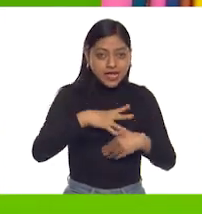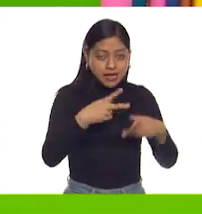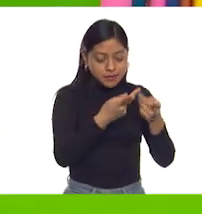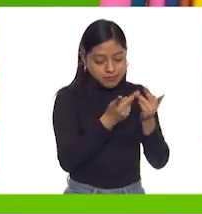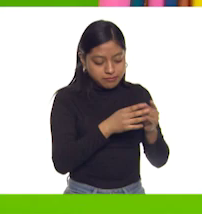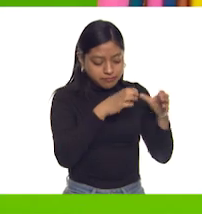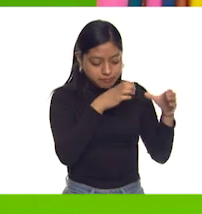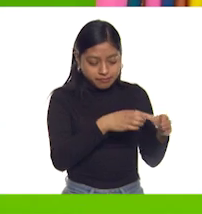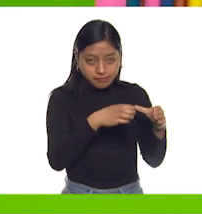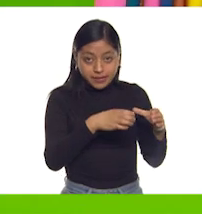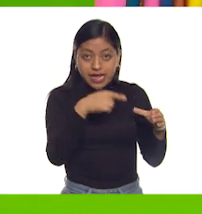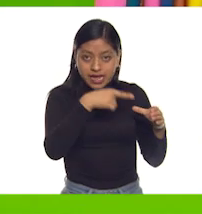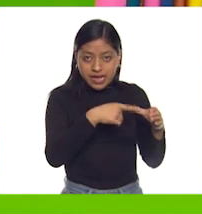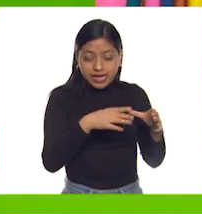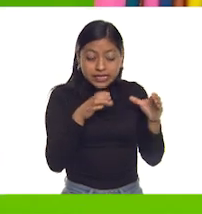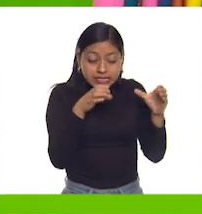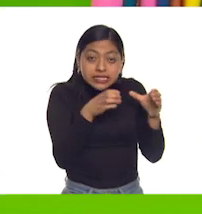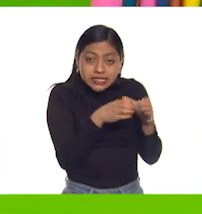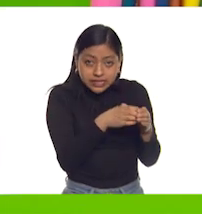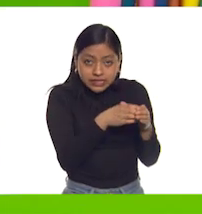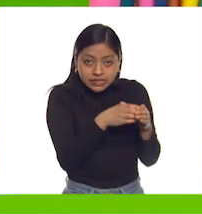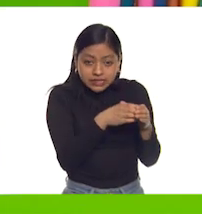tazones. Un tazón pequeño,